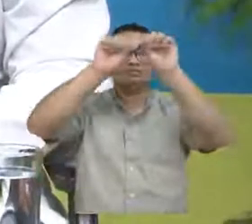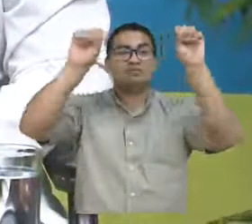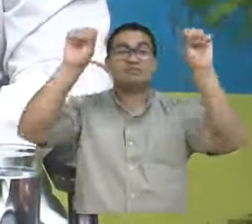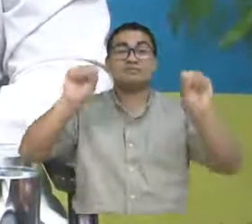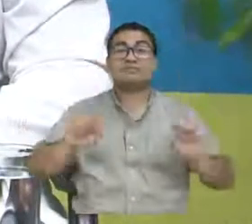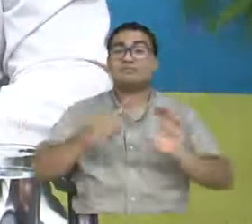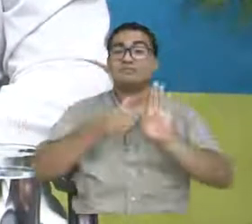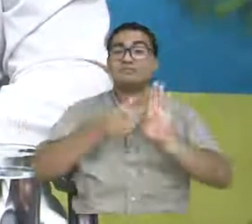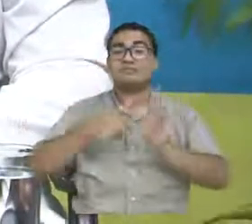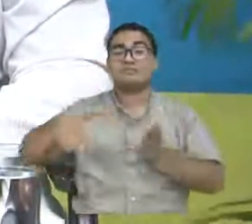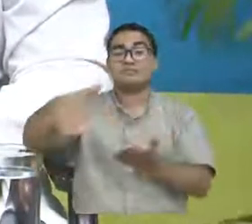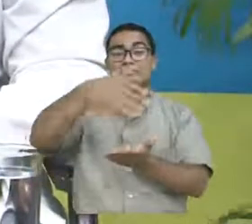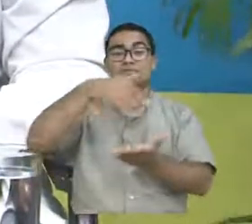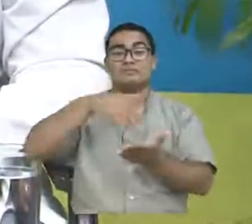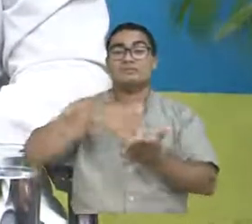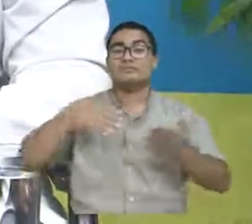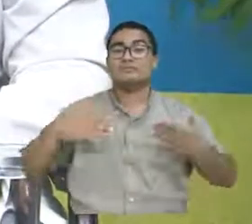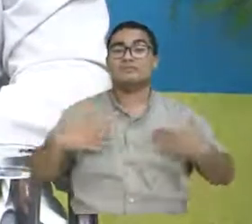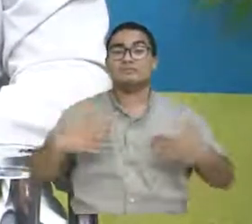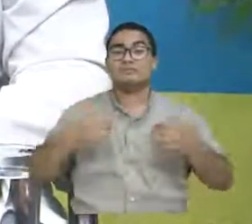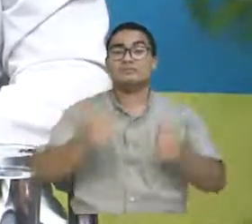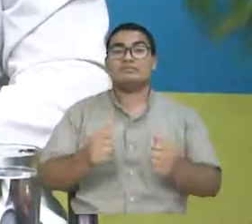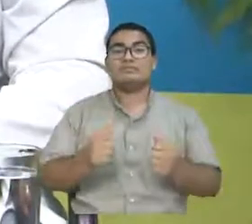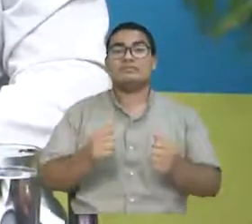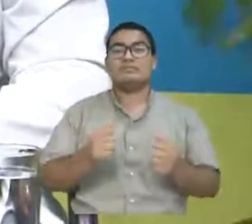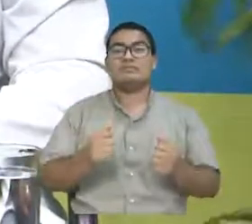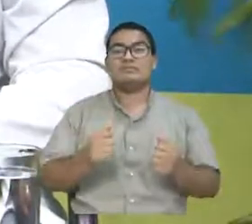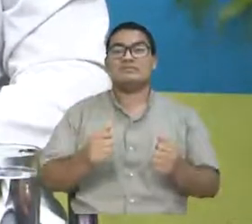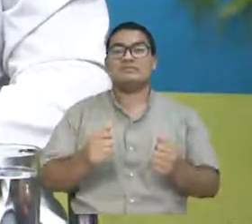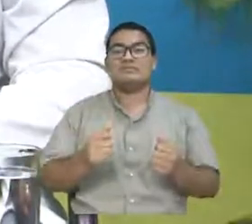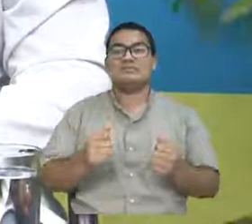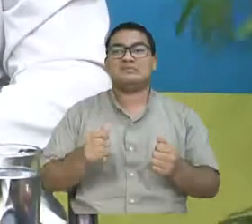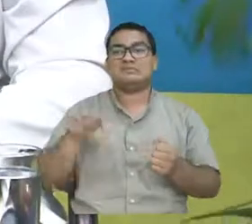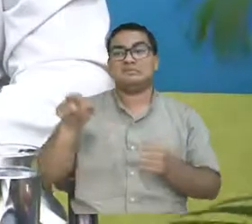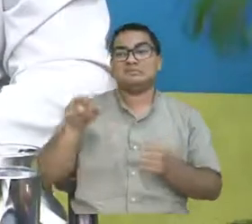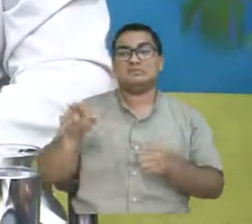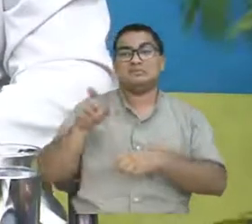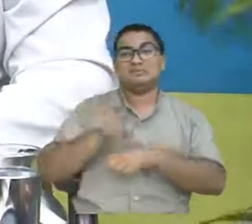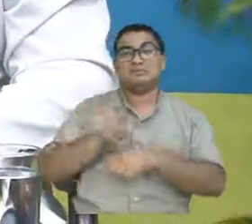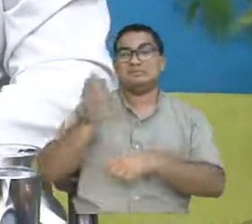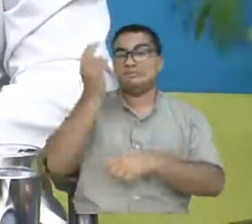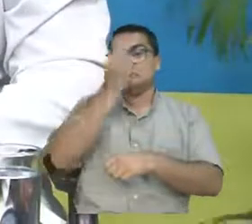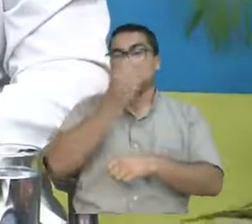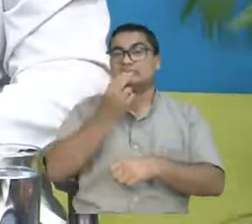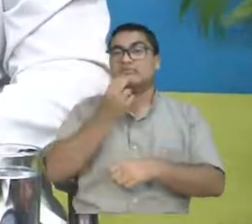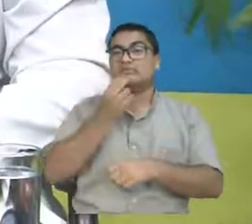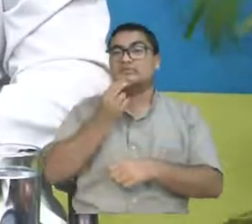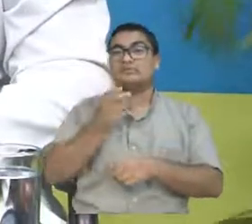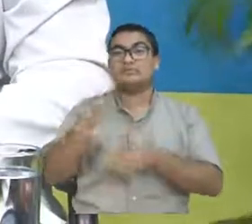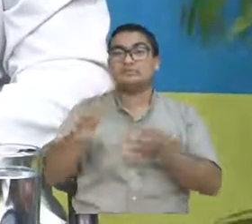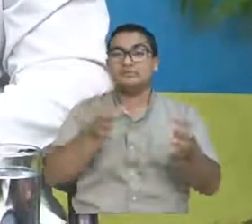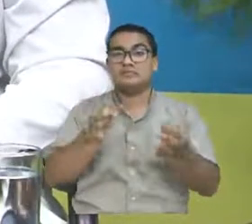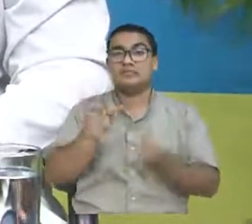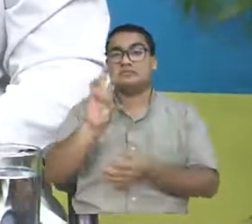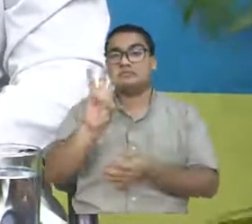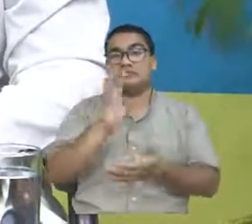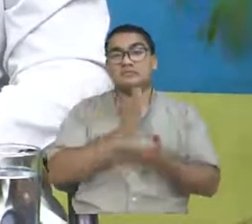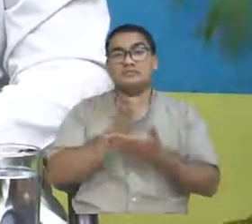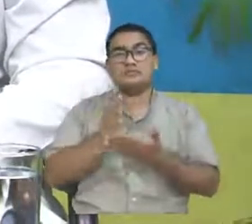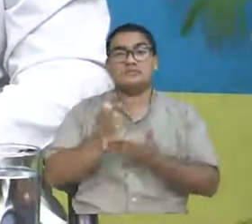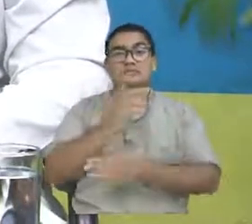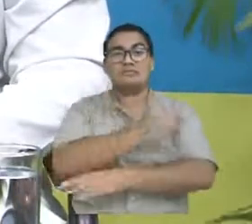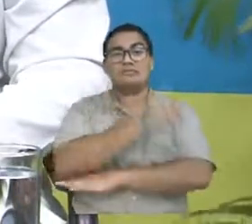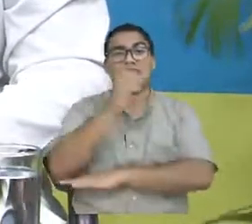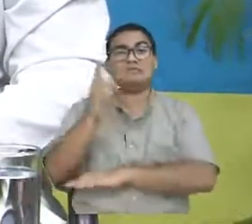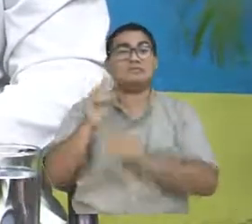centro de salud donde estamos ubicados, tenemos lo que es el área de la consulta externa, impartimos lo que son charlas 3 veces al día, en el área de